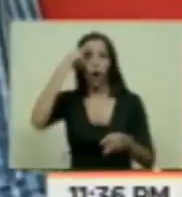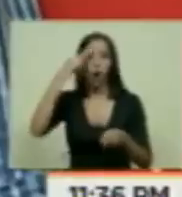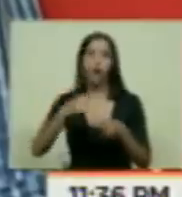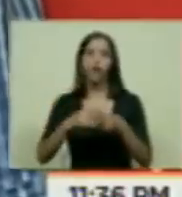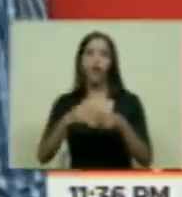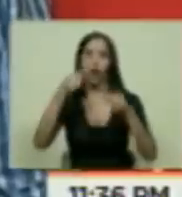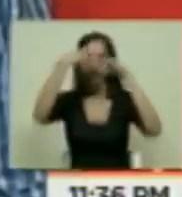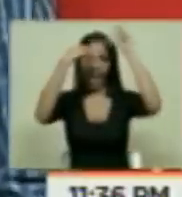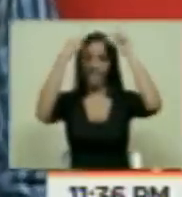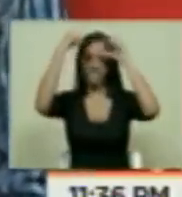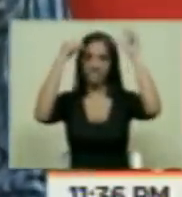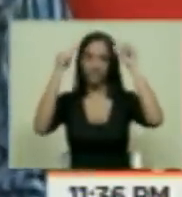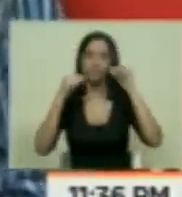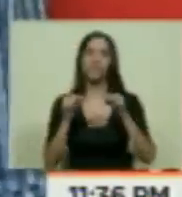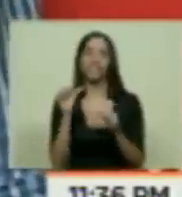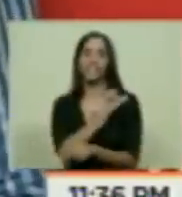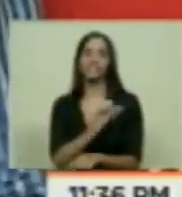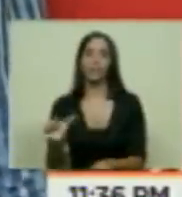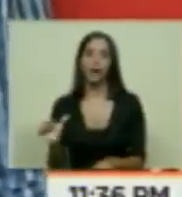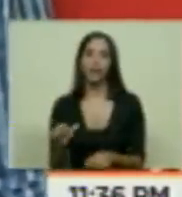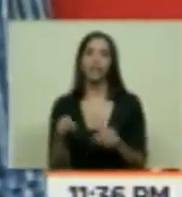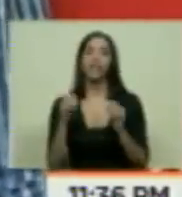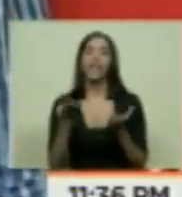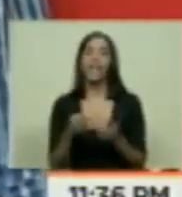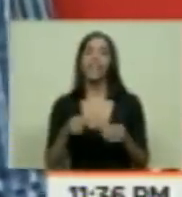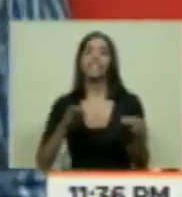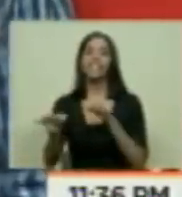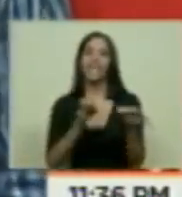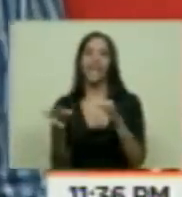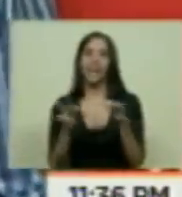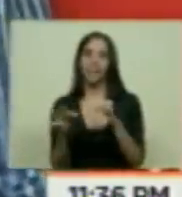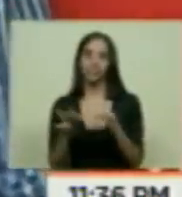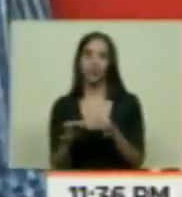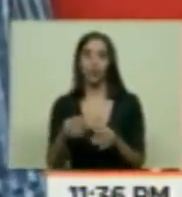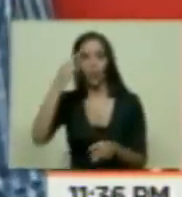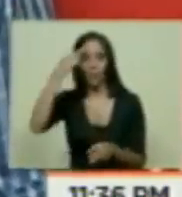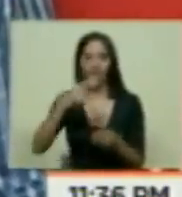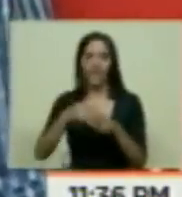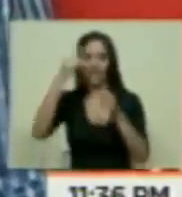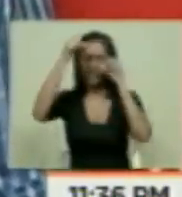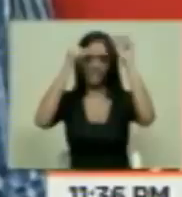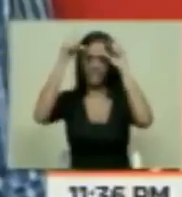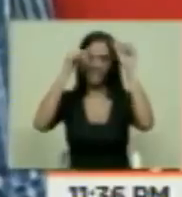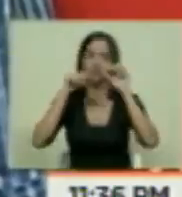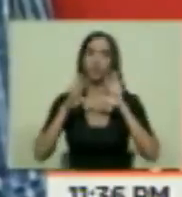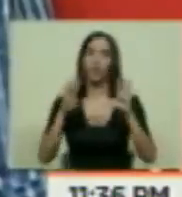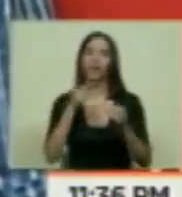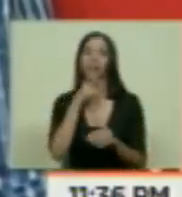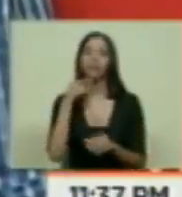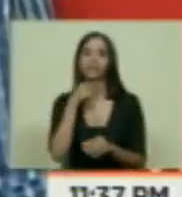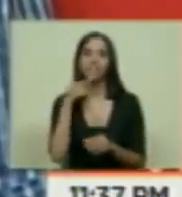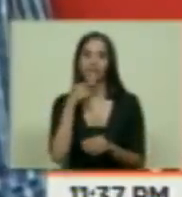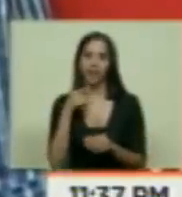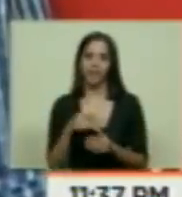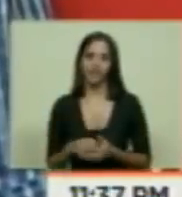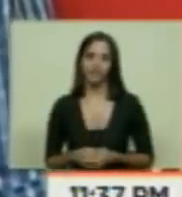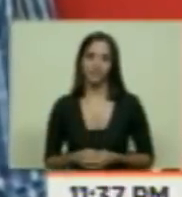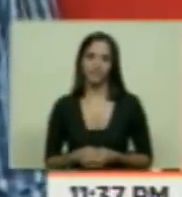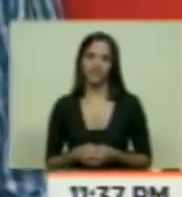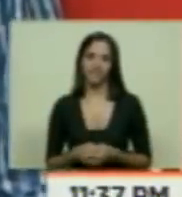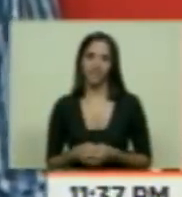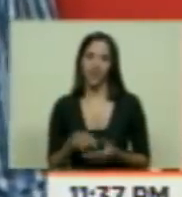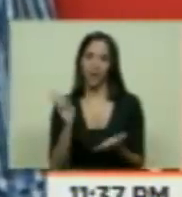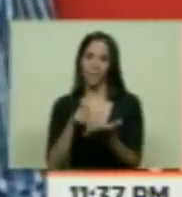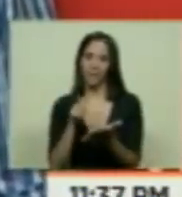semana, esta semana, 9 de octubre, en el Teatro de la Alameda, homenaje al Che Guevara, 9 de octubre, homenaje al Che Guevara con la participación